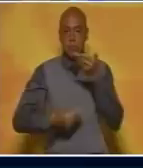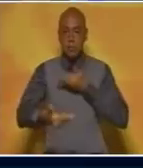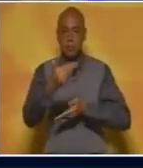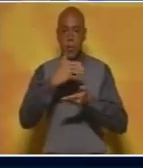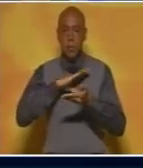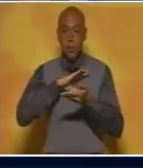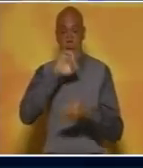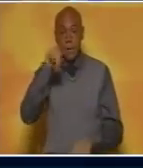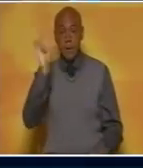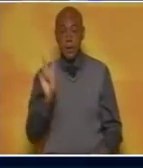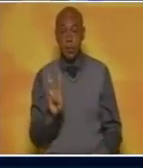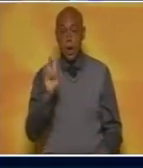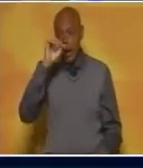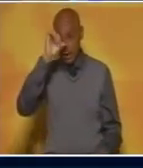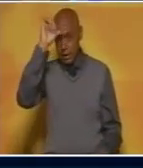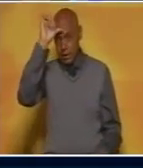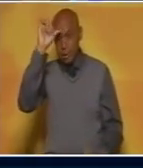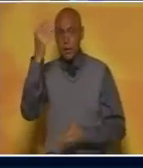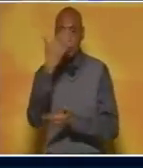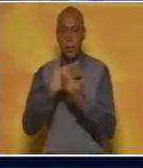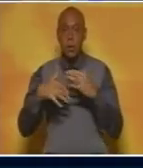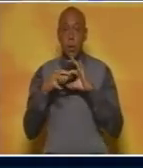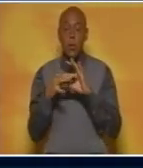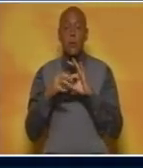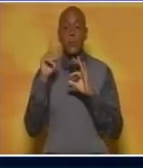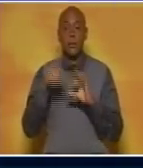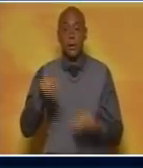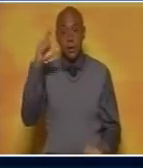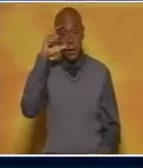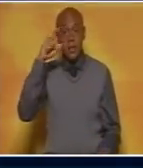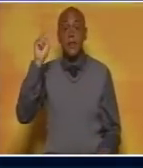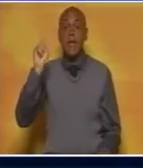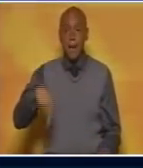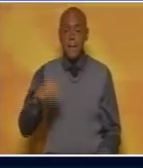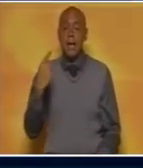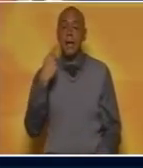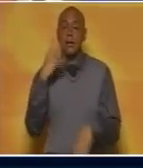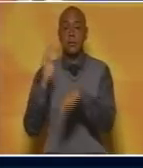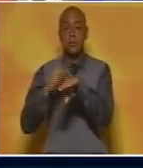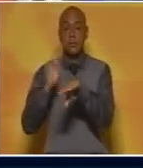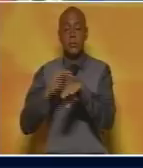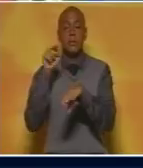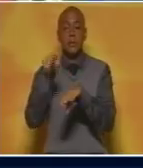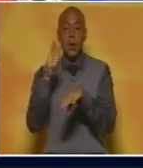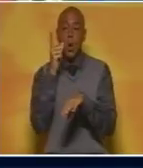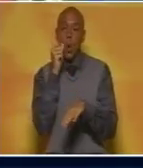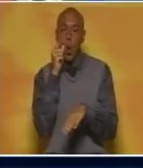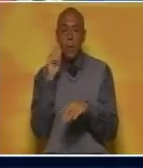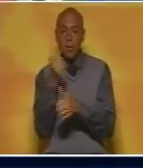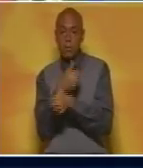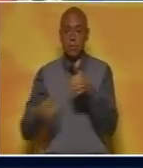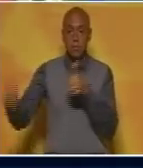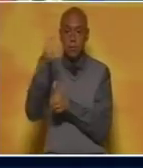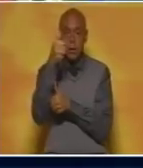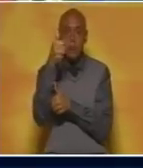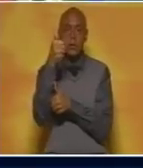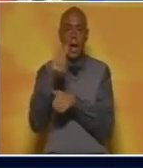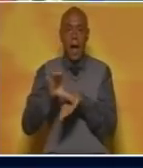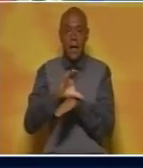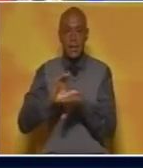ambas naciones. Este miércoles, la vicepresidenta ejecutiva también sostuvo un encuentro con el canciller de India,